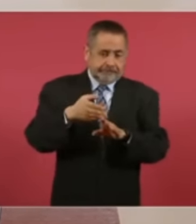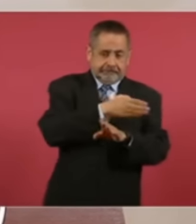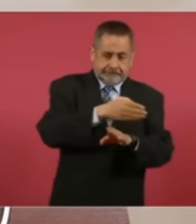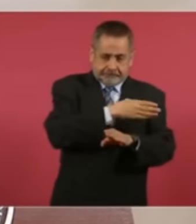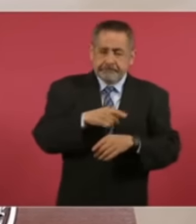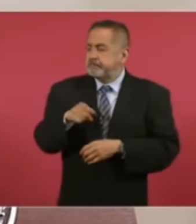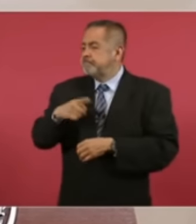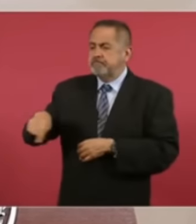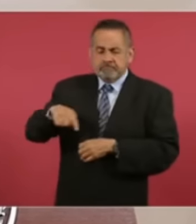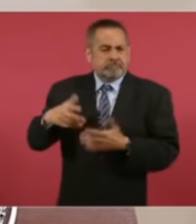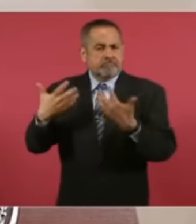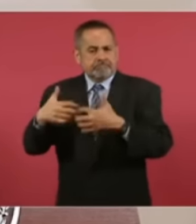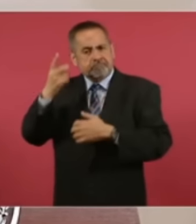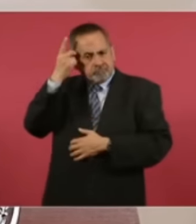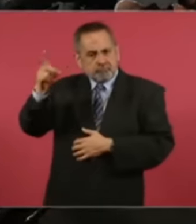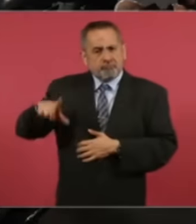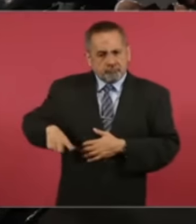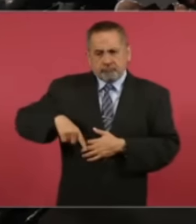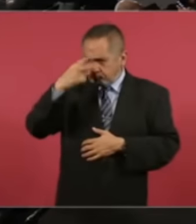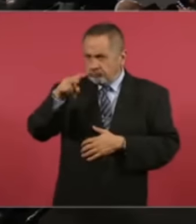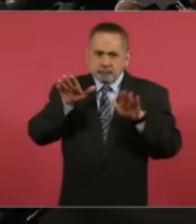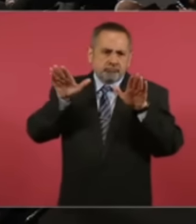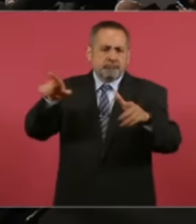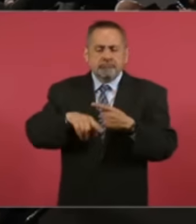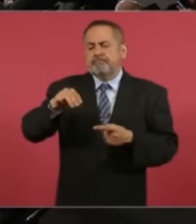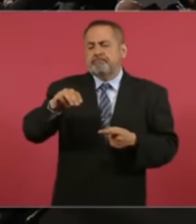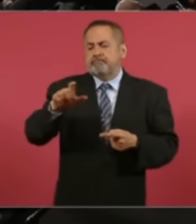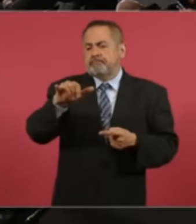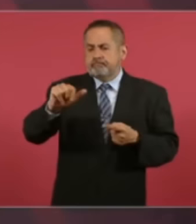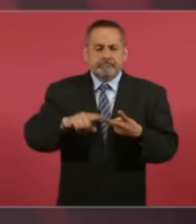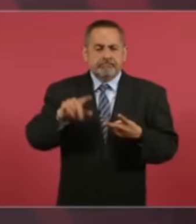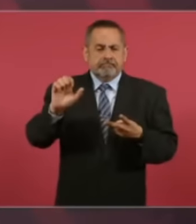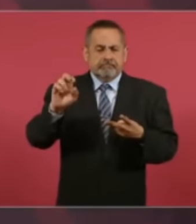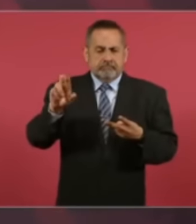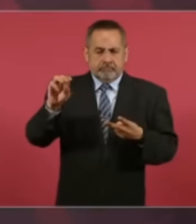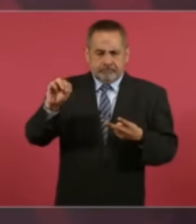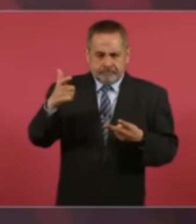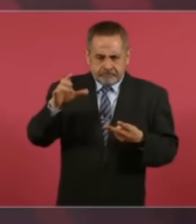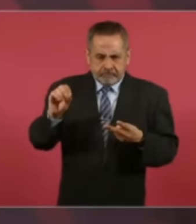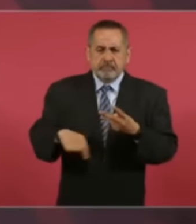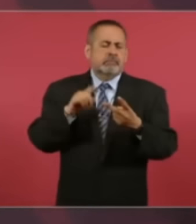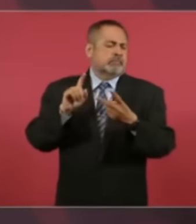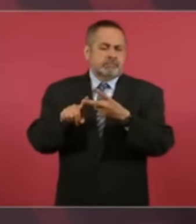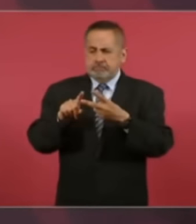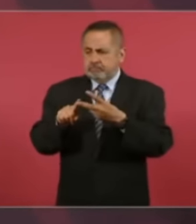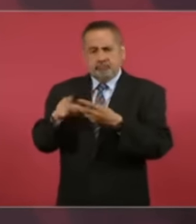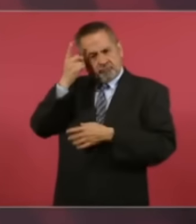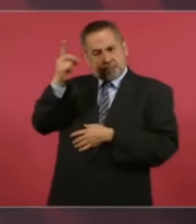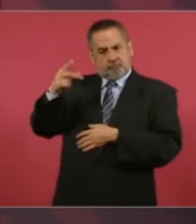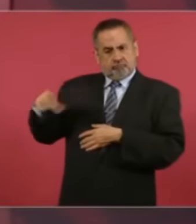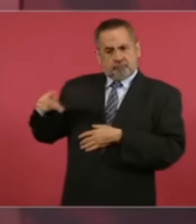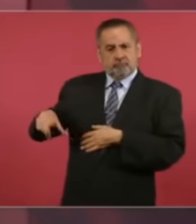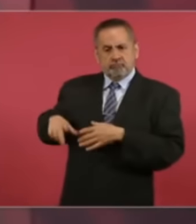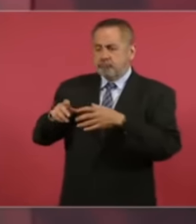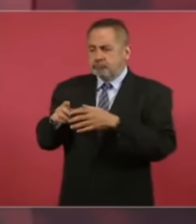empresas públicas de aviación, Mexicana, Aeroméxico, y